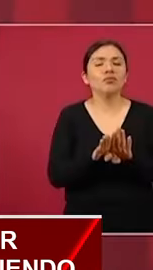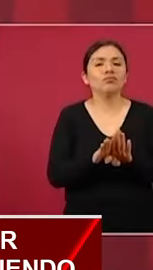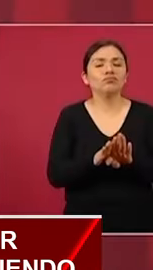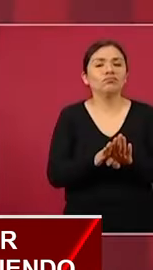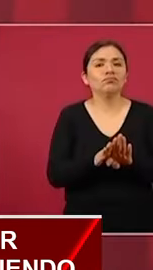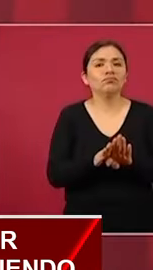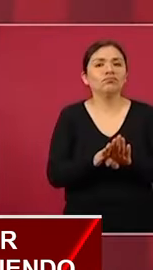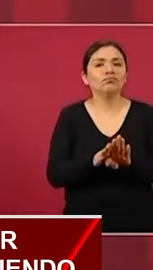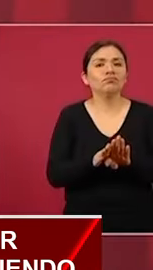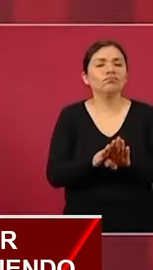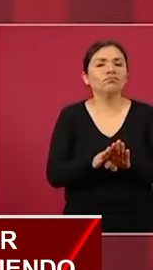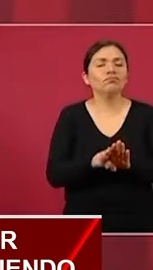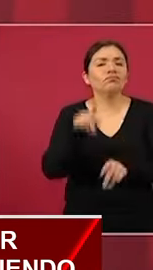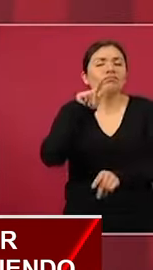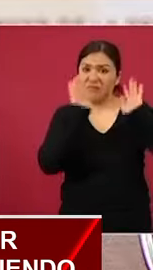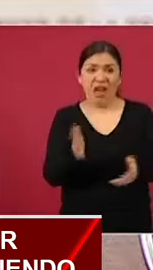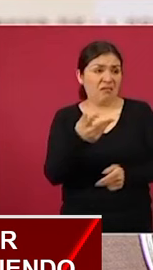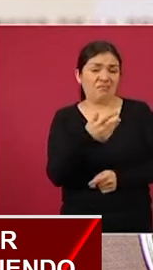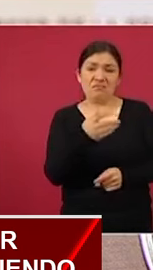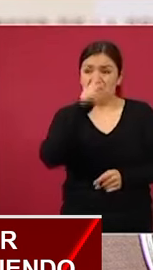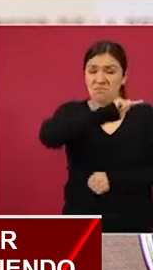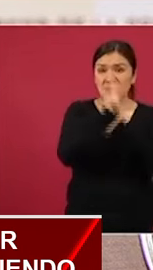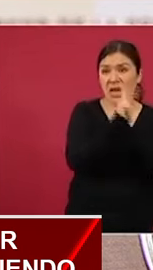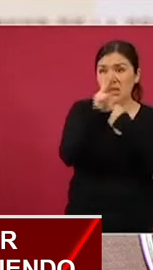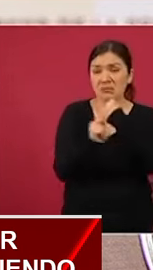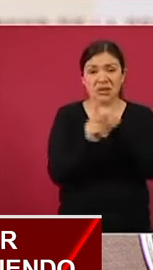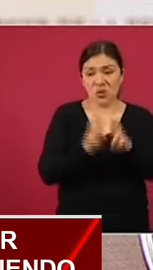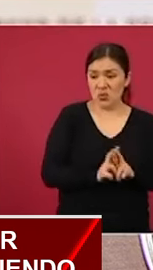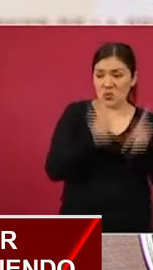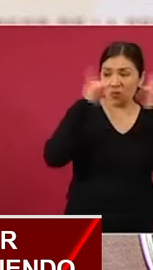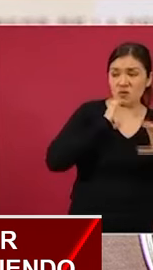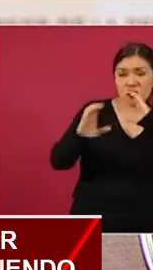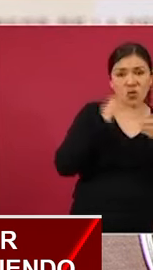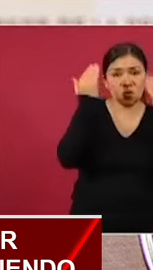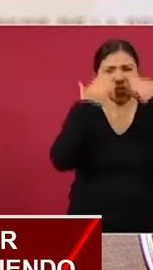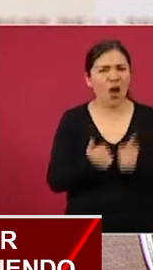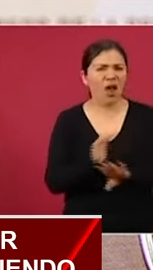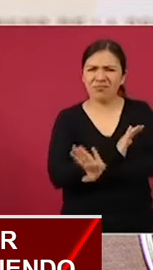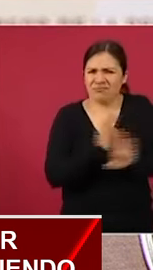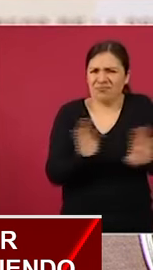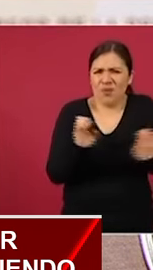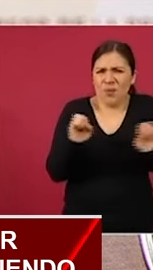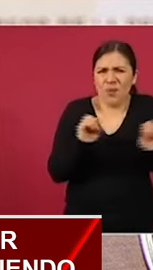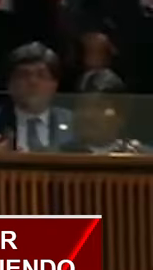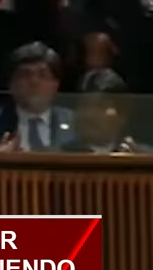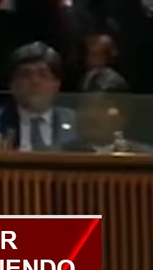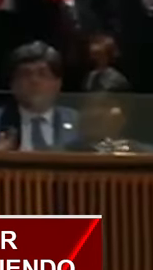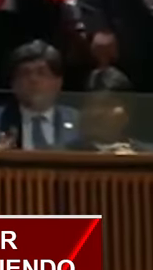España se puede convertir en un anarco disto hay que recordar que el 95 por de la cocaína que va a Europa pasa por